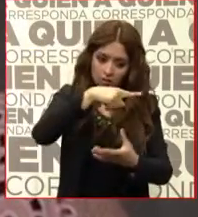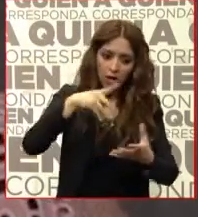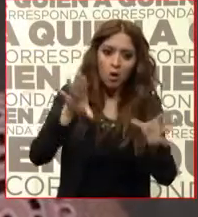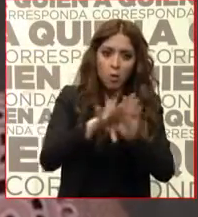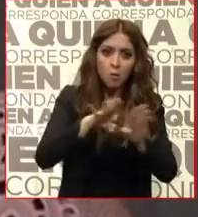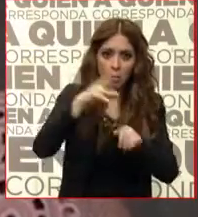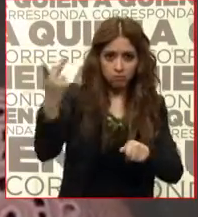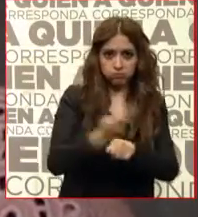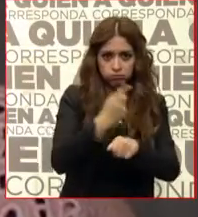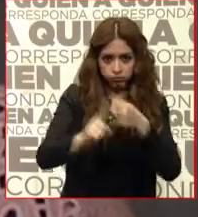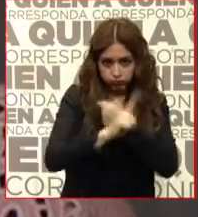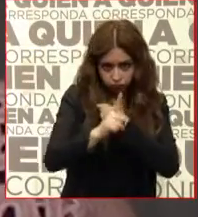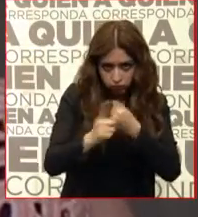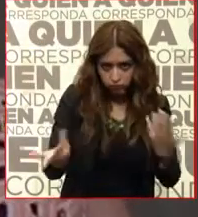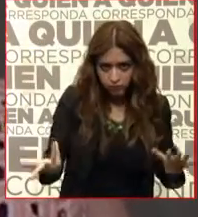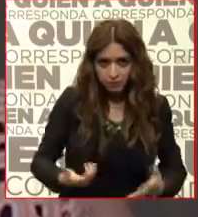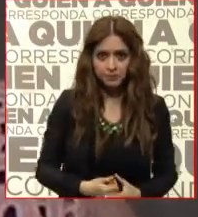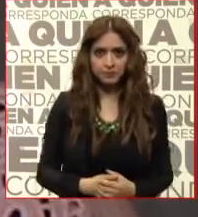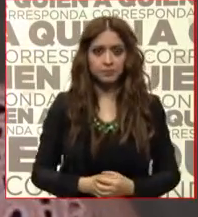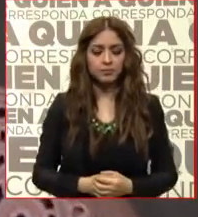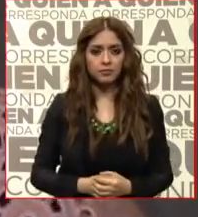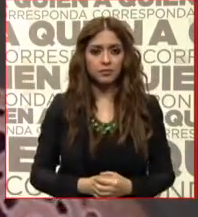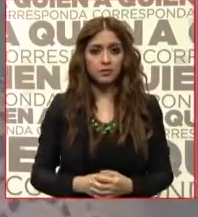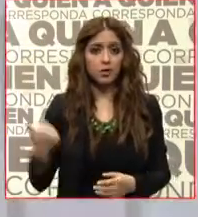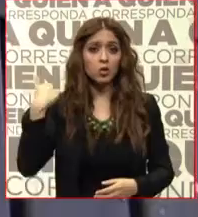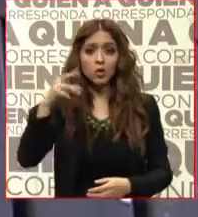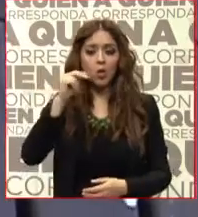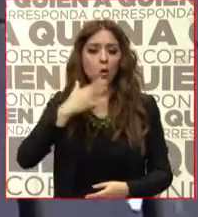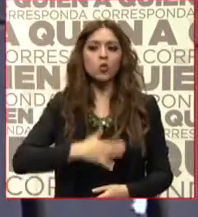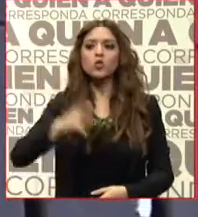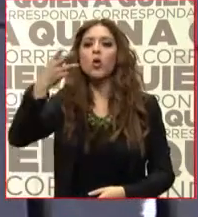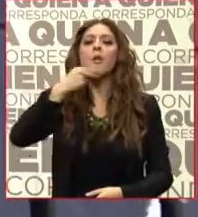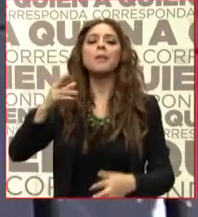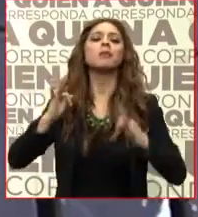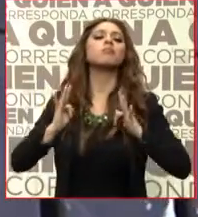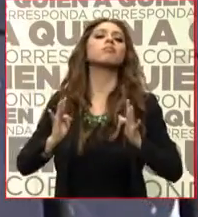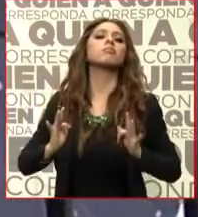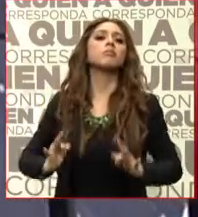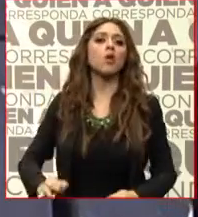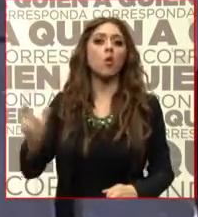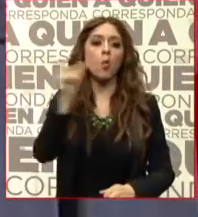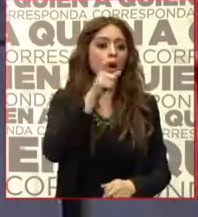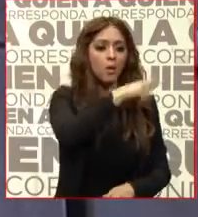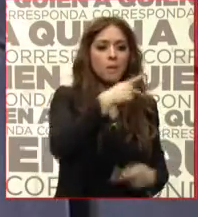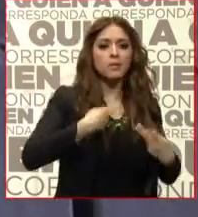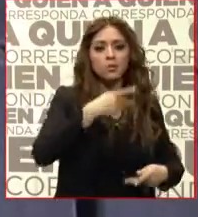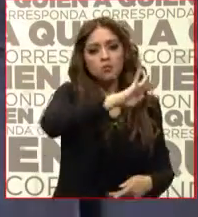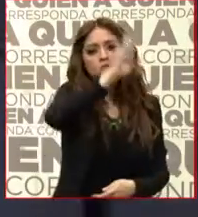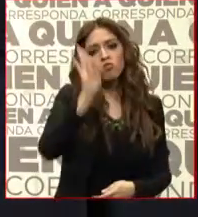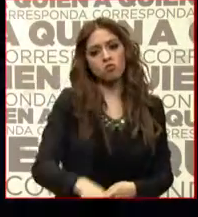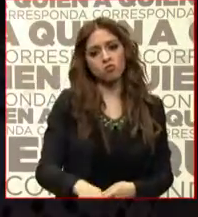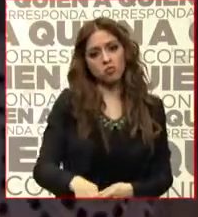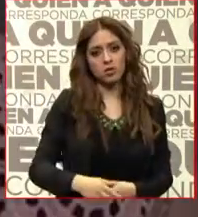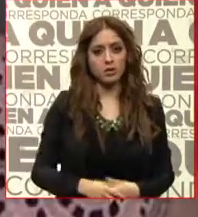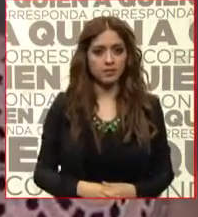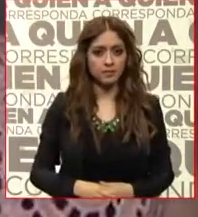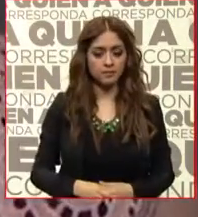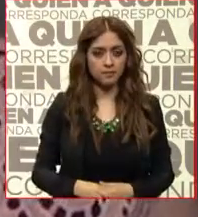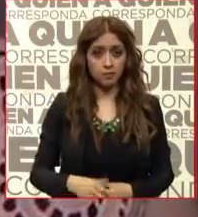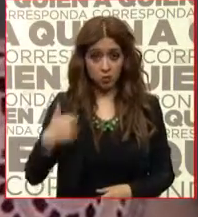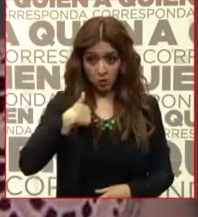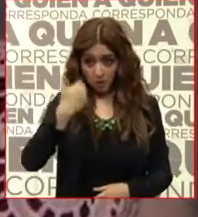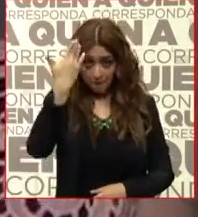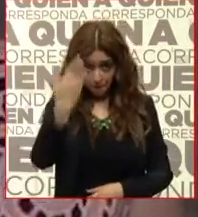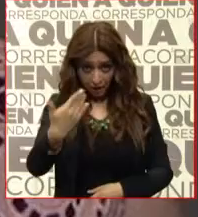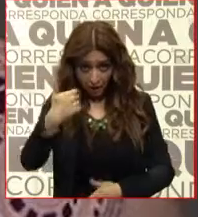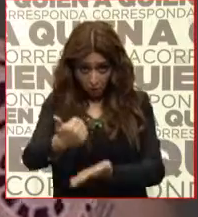es justo de que pues, él ande tan tranquilo en la calle, pues, ahora sí, cuando le quitó la vida a mi esposo. Ayuda para mí no,